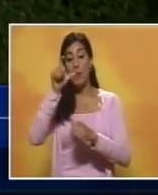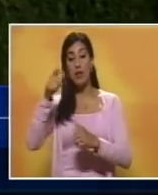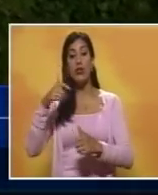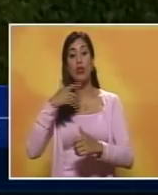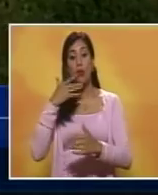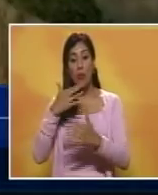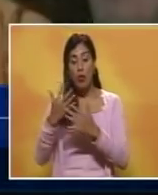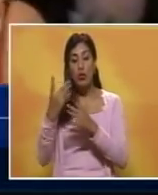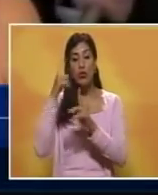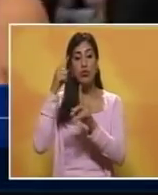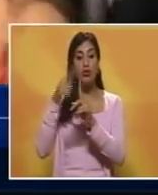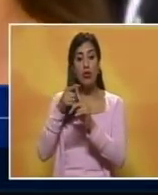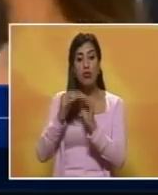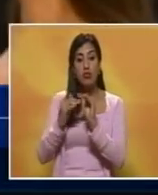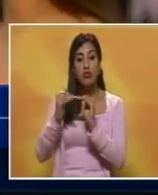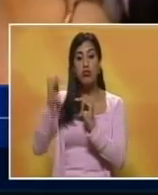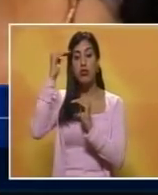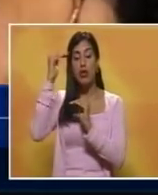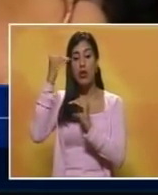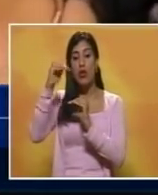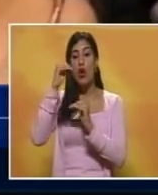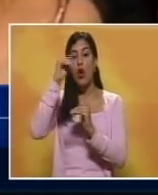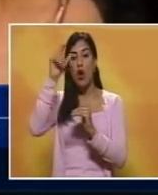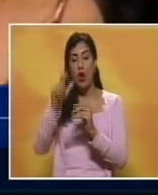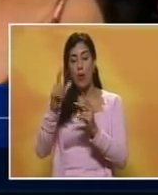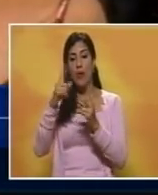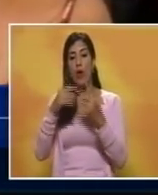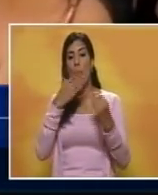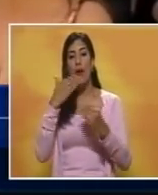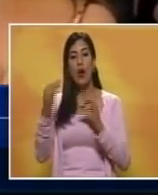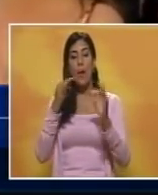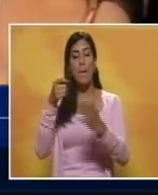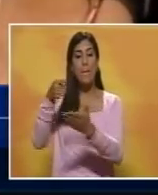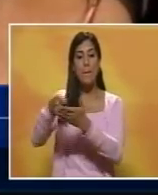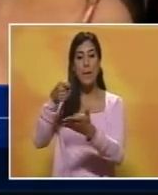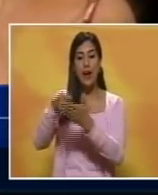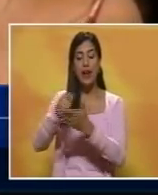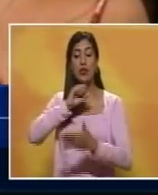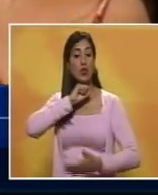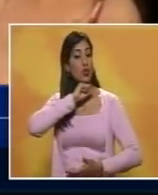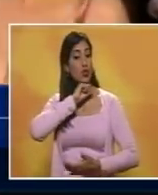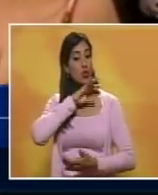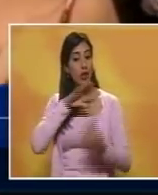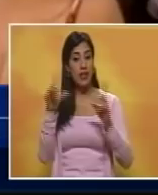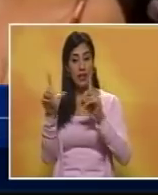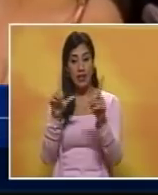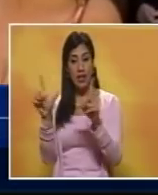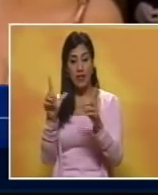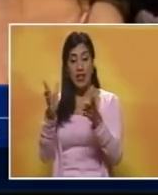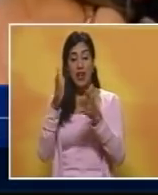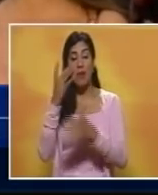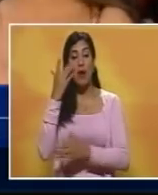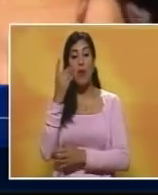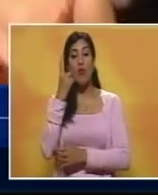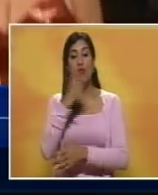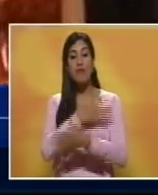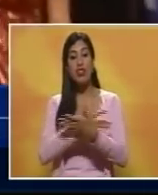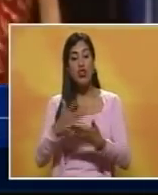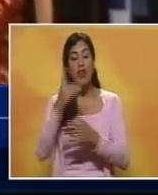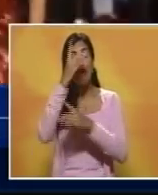celebridades pronto alcanzarán el podio que ocupa Charlie Sheen como el actor mejor pagado en la historia de la televisión, ganando más de